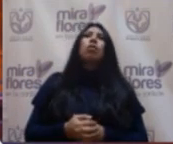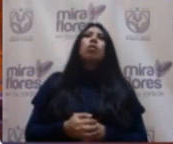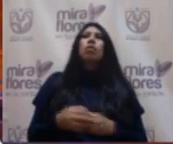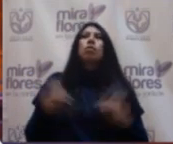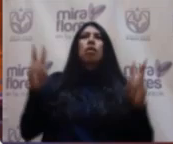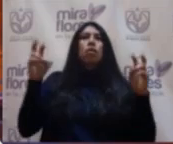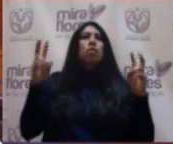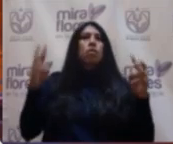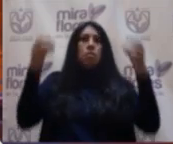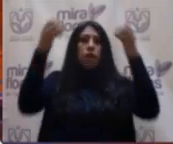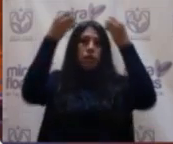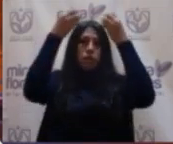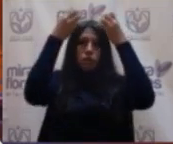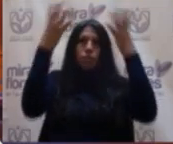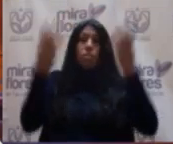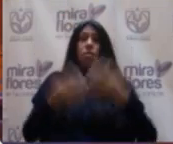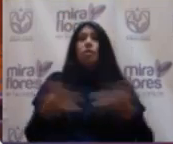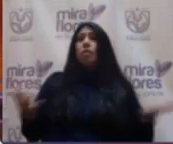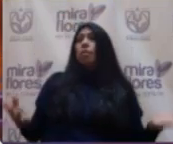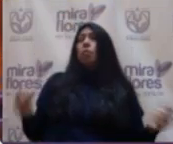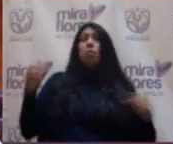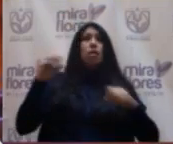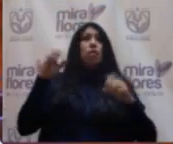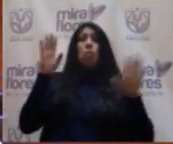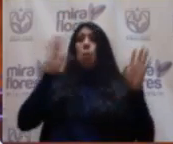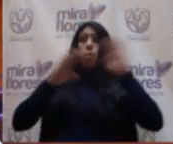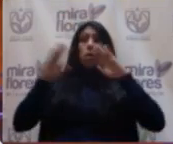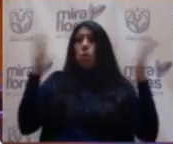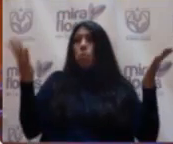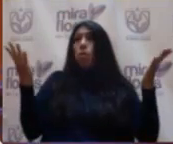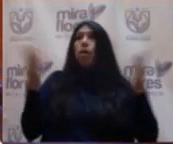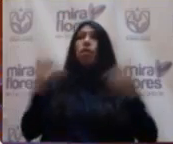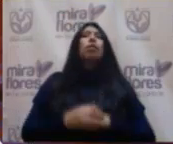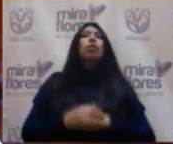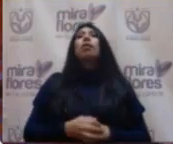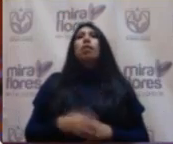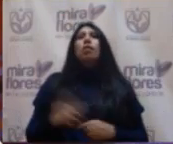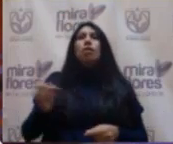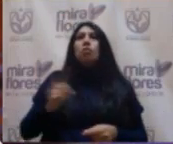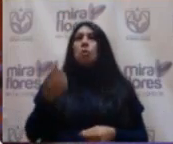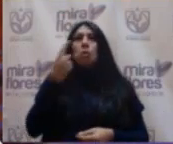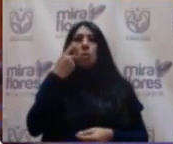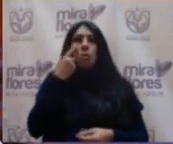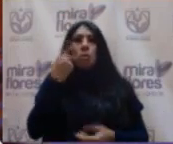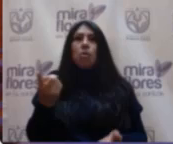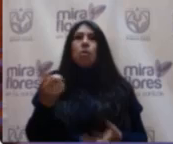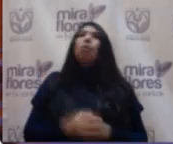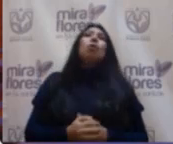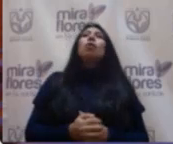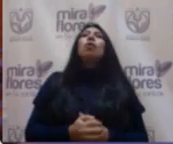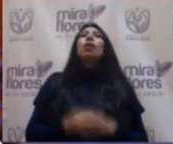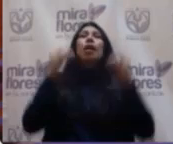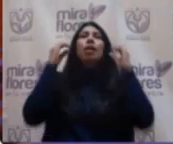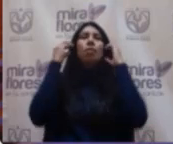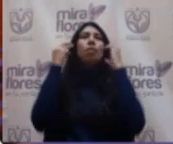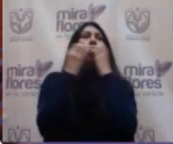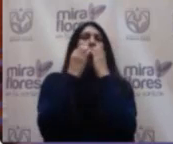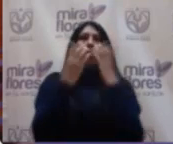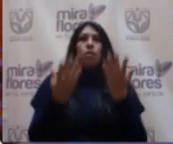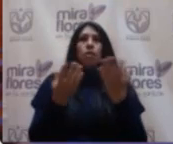parece dramático lo que usted menciona, que no conozcan al Caballero de los Mares, que es Miguel Grau